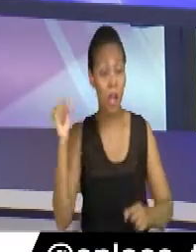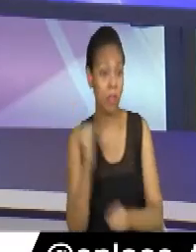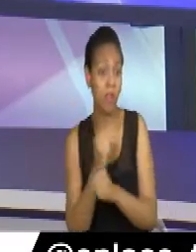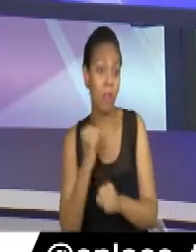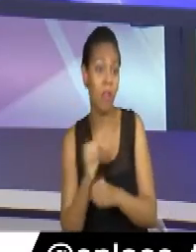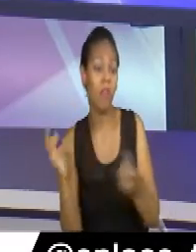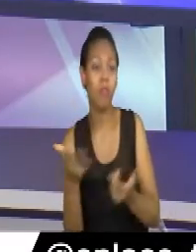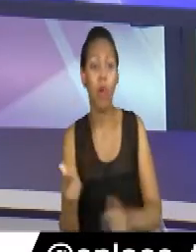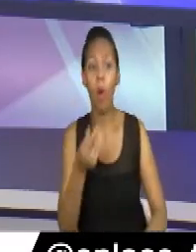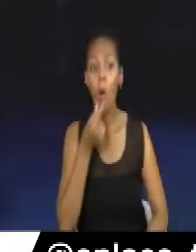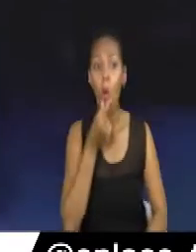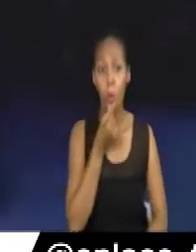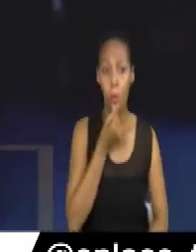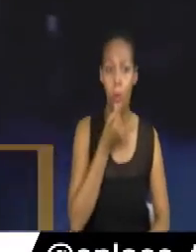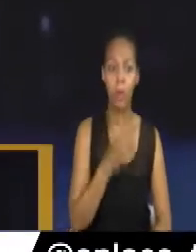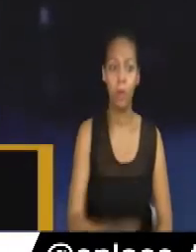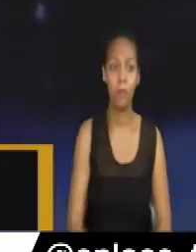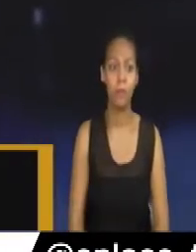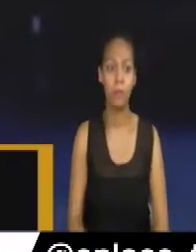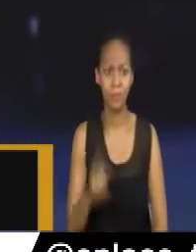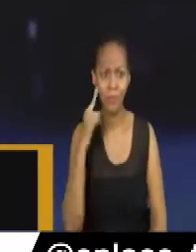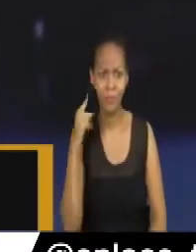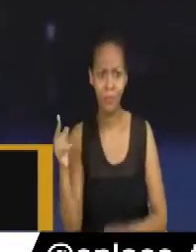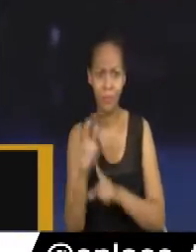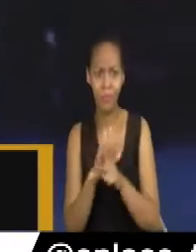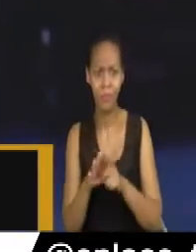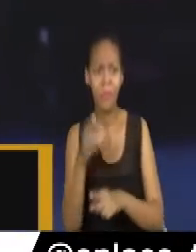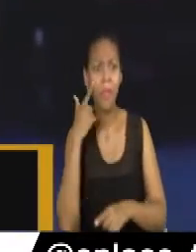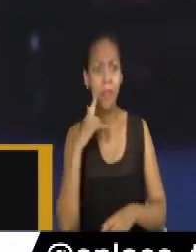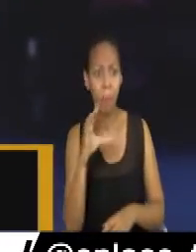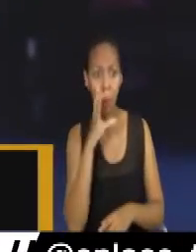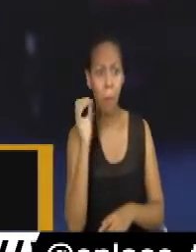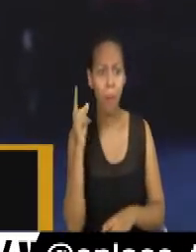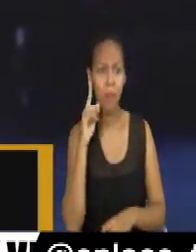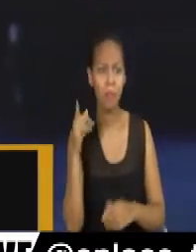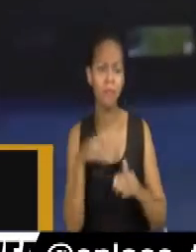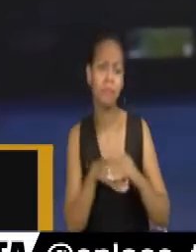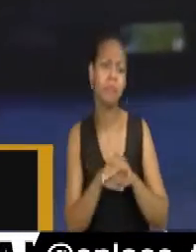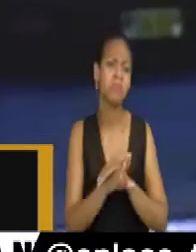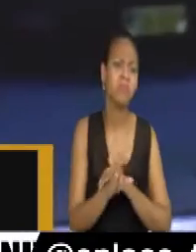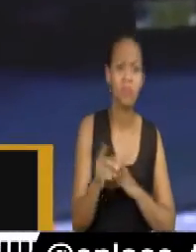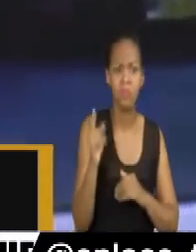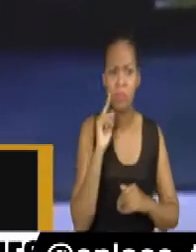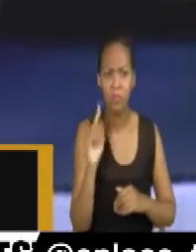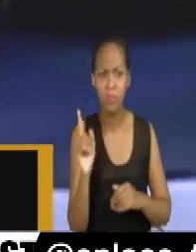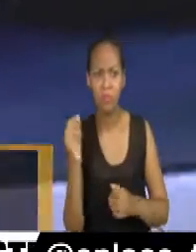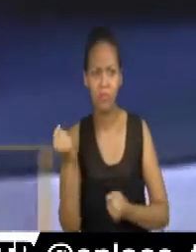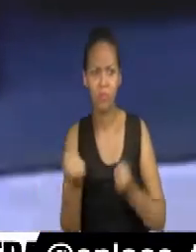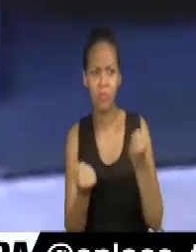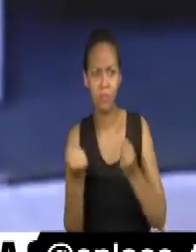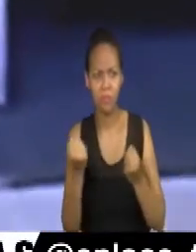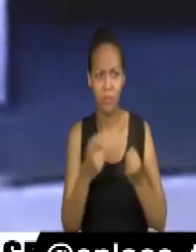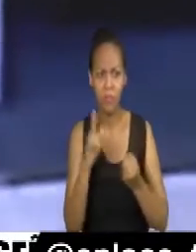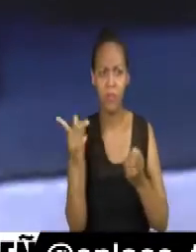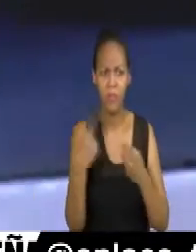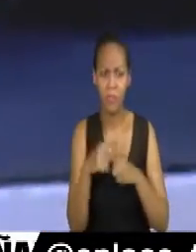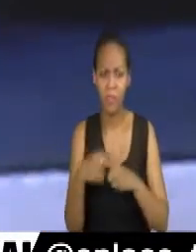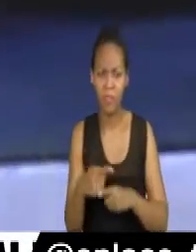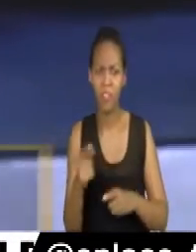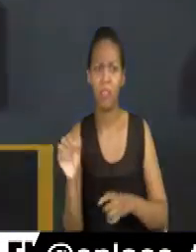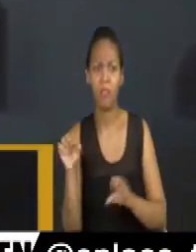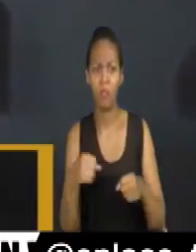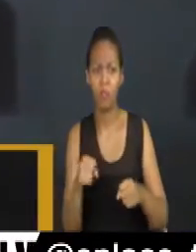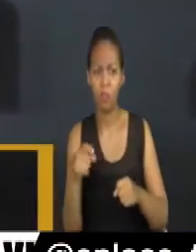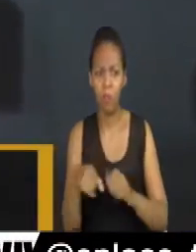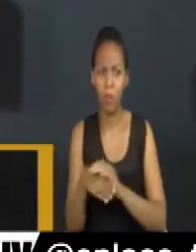Bermeja. Como lo muestra el video, al parecer este hombre entró a los patios donde se encuentran los vehículos inmovilizados de la Inspección de Tránsito de Barranca